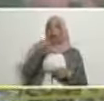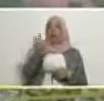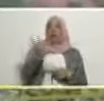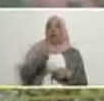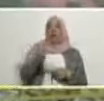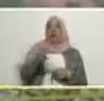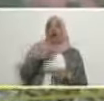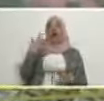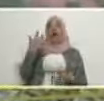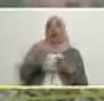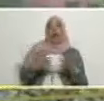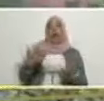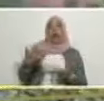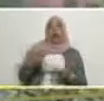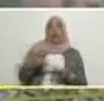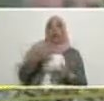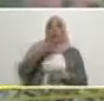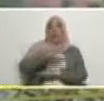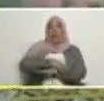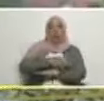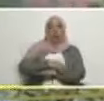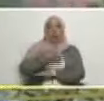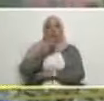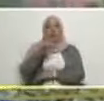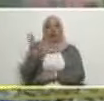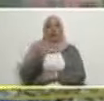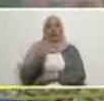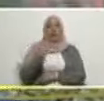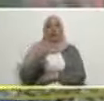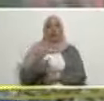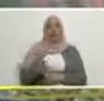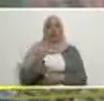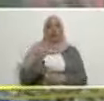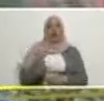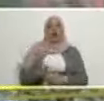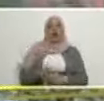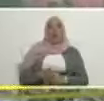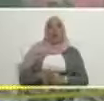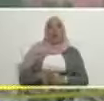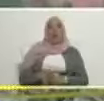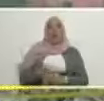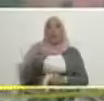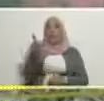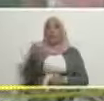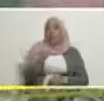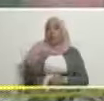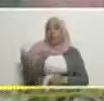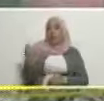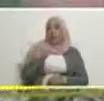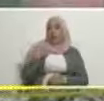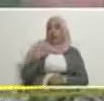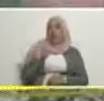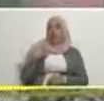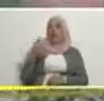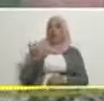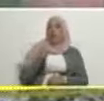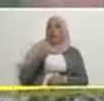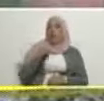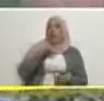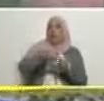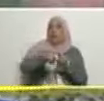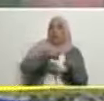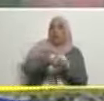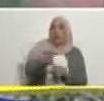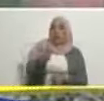mal hablan y mal ponen a nuestro país. Ya basta de hablar mal de Venezuela aquellos que lo